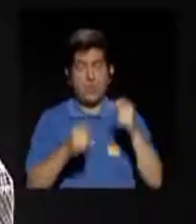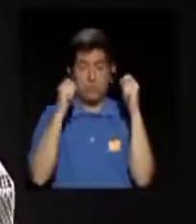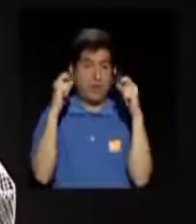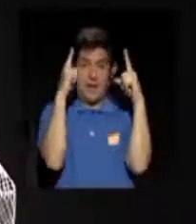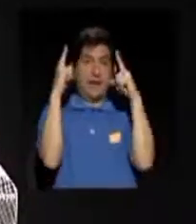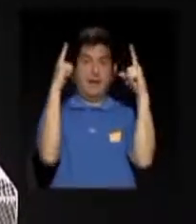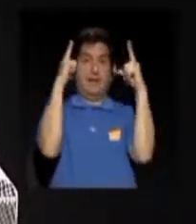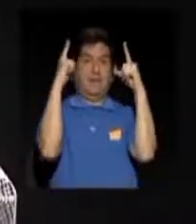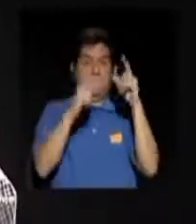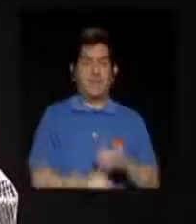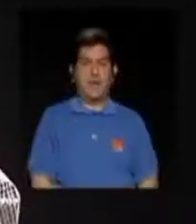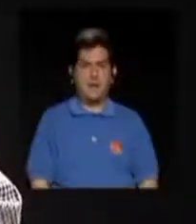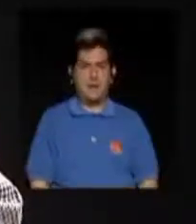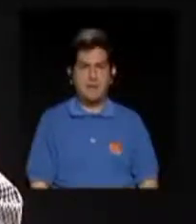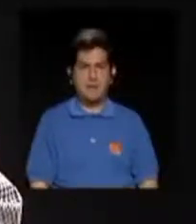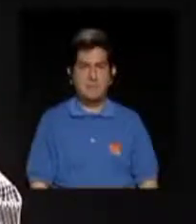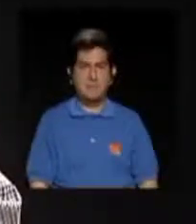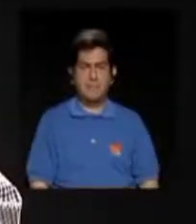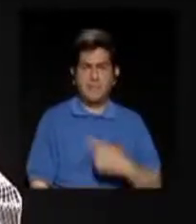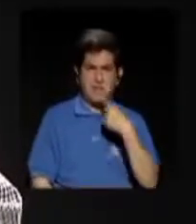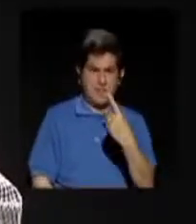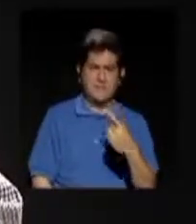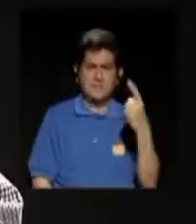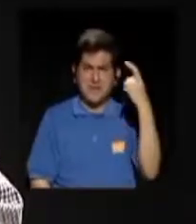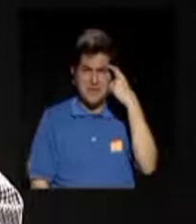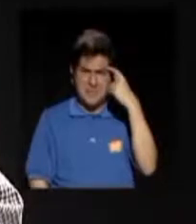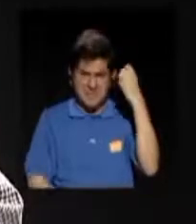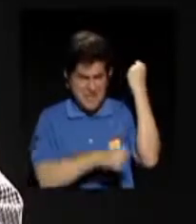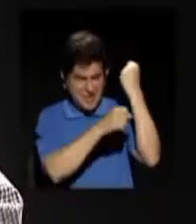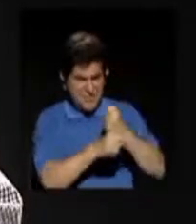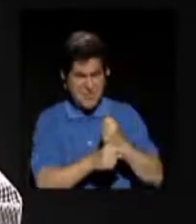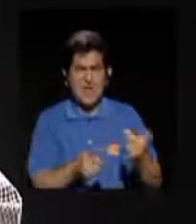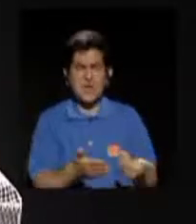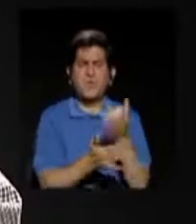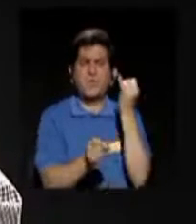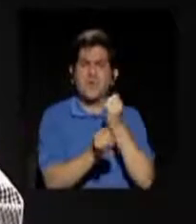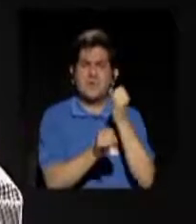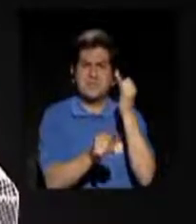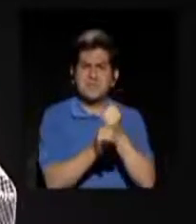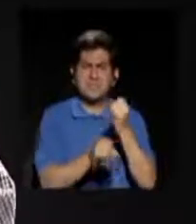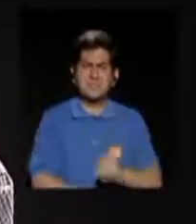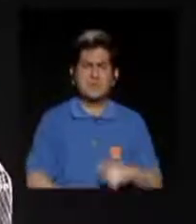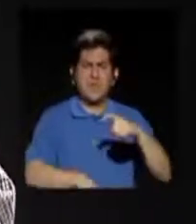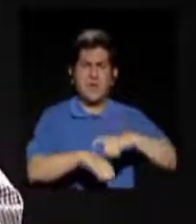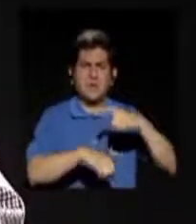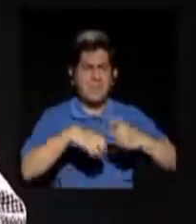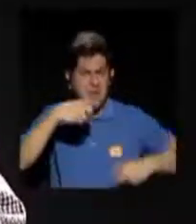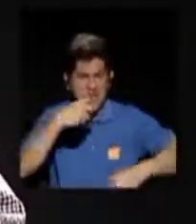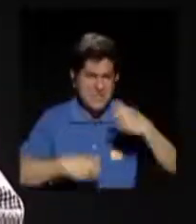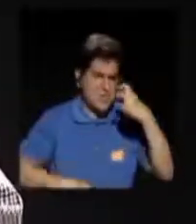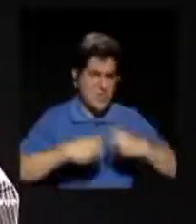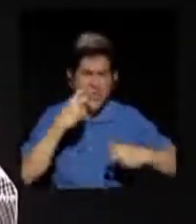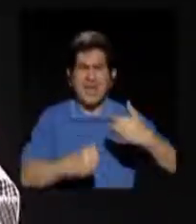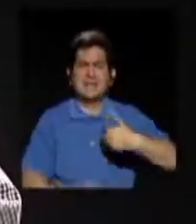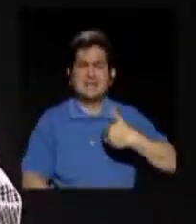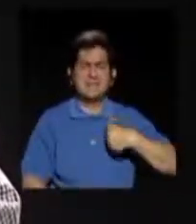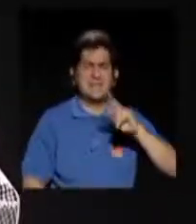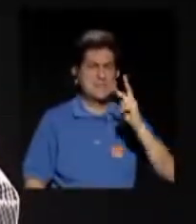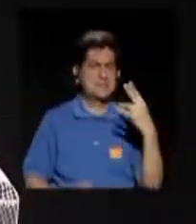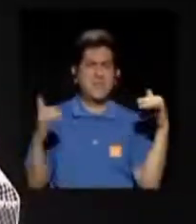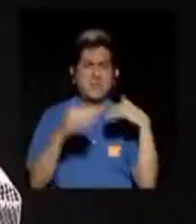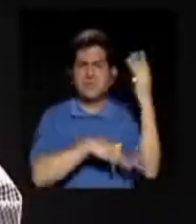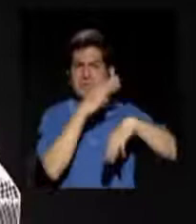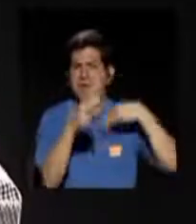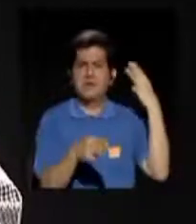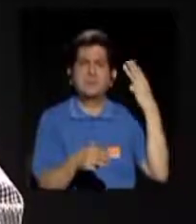alarmado y alarmista, ¿verdad?, de que se pensara en la fundación de nuevas instituciones en medio de la crisis que generaba la Segunda Guerra